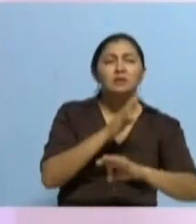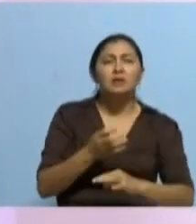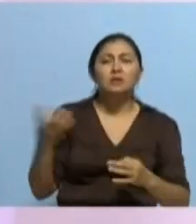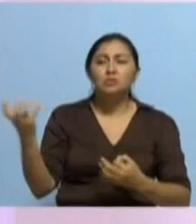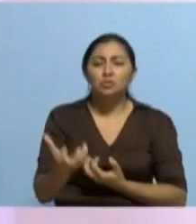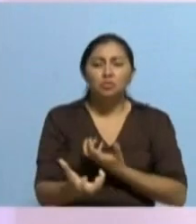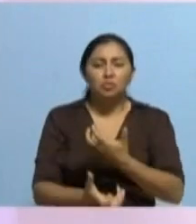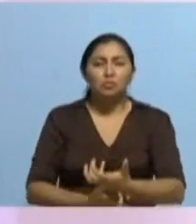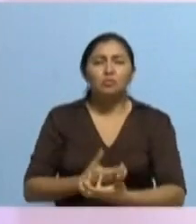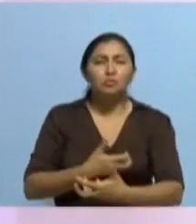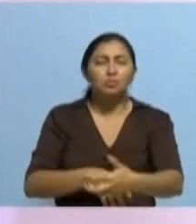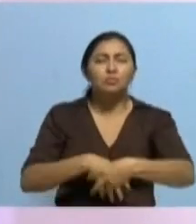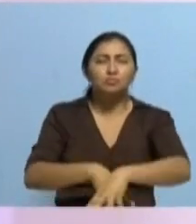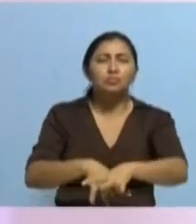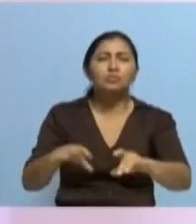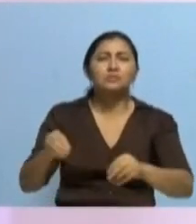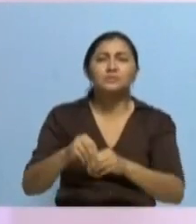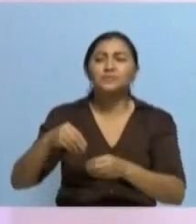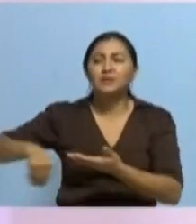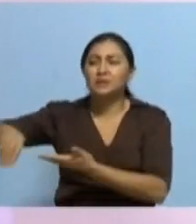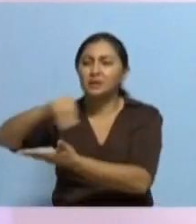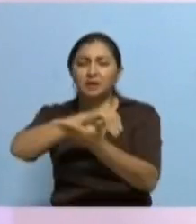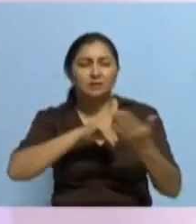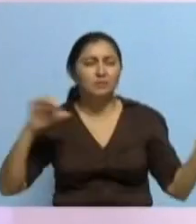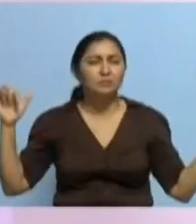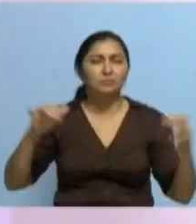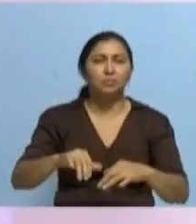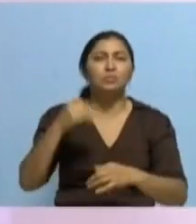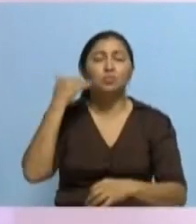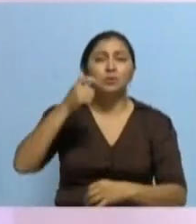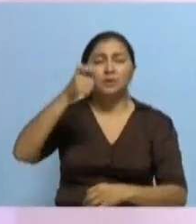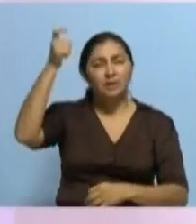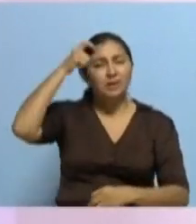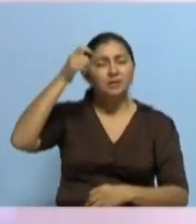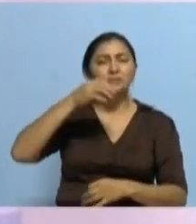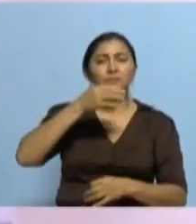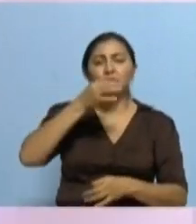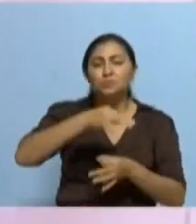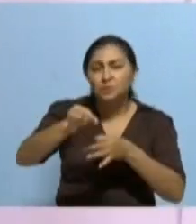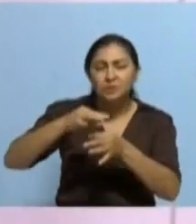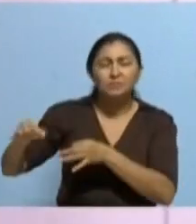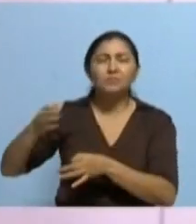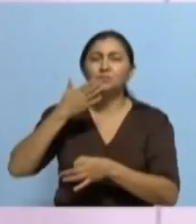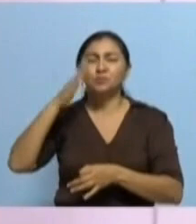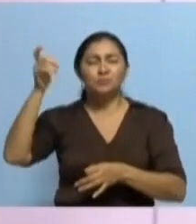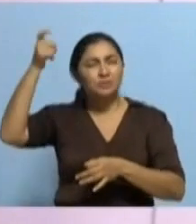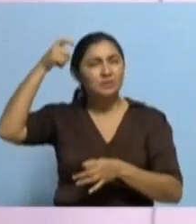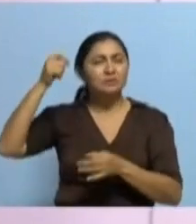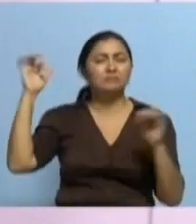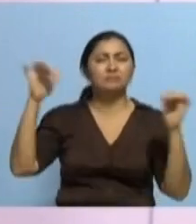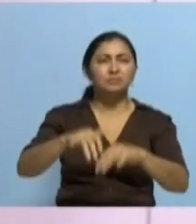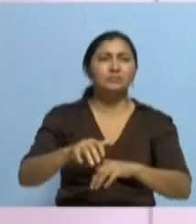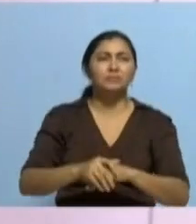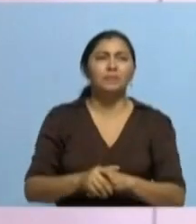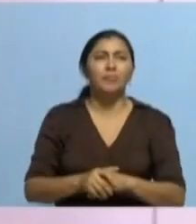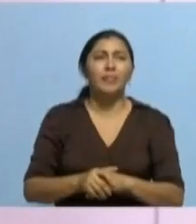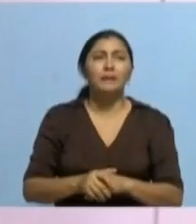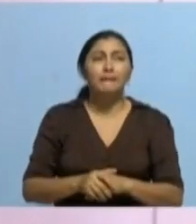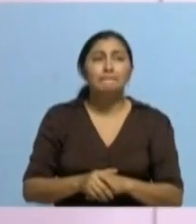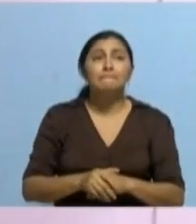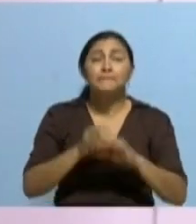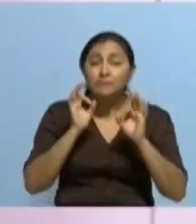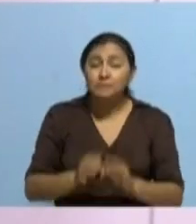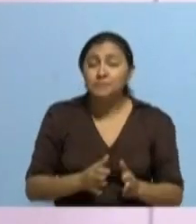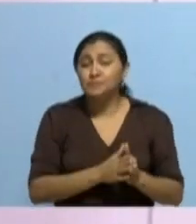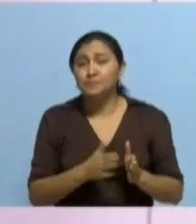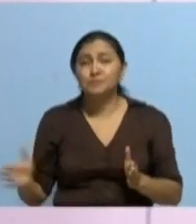grupos folclóricos del departamento del Atlántico y las reinas invitadas de los municipios y corregimientos. Estará acompañándonos durante esta